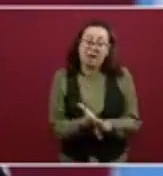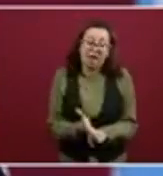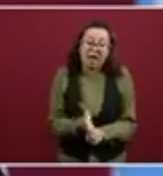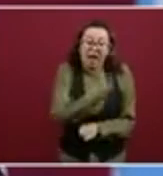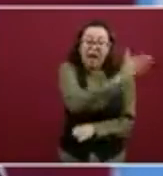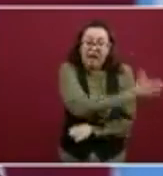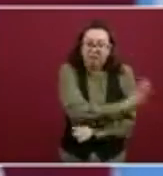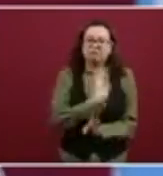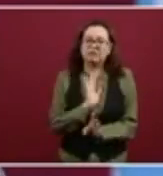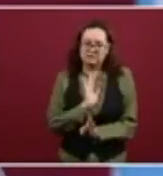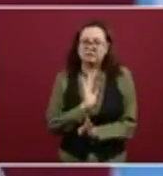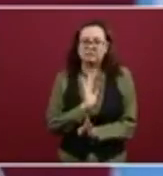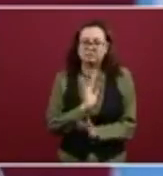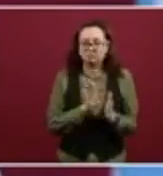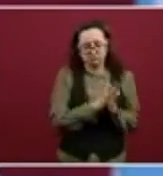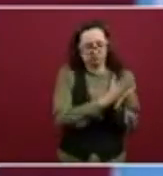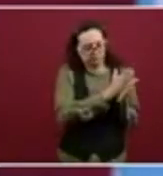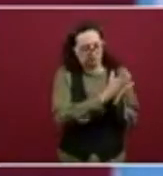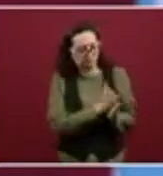la